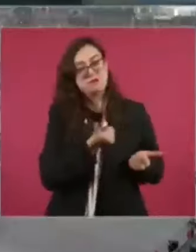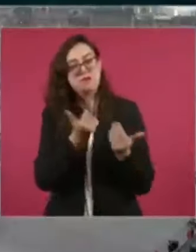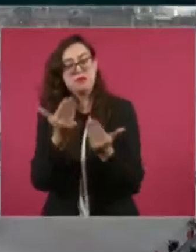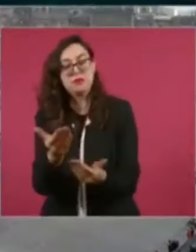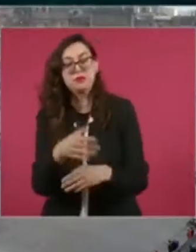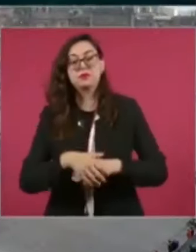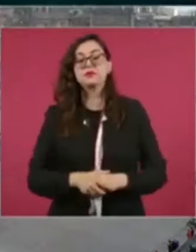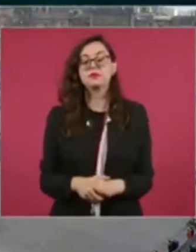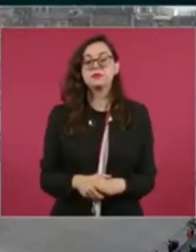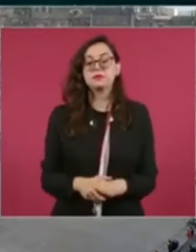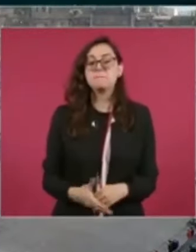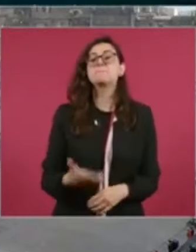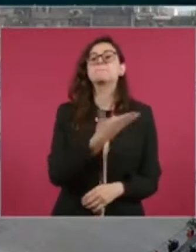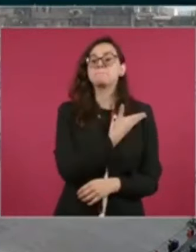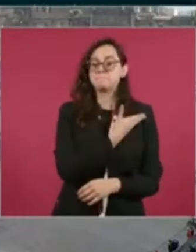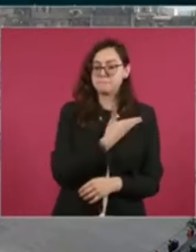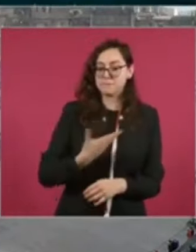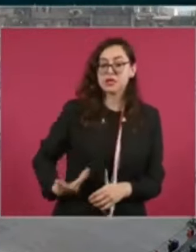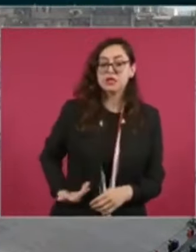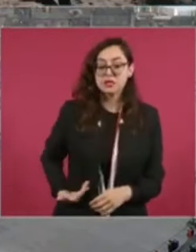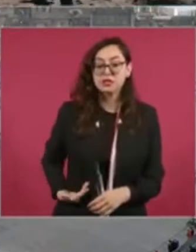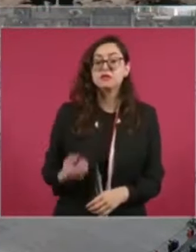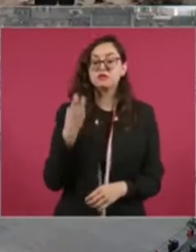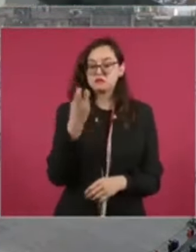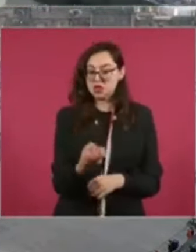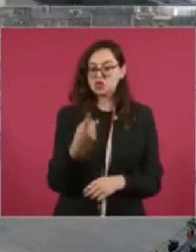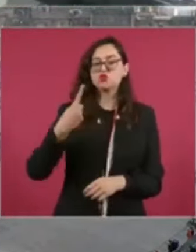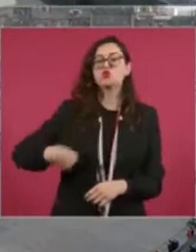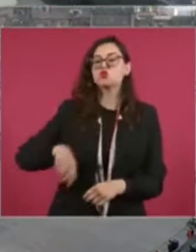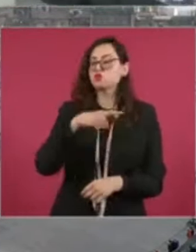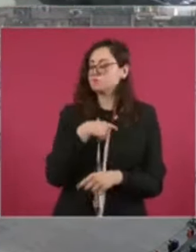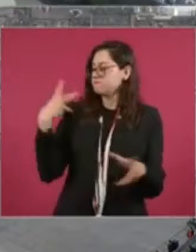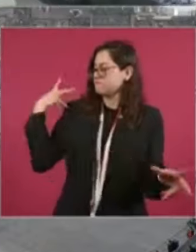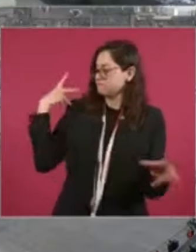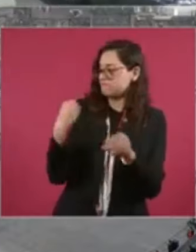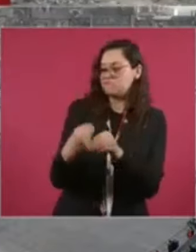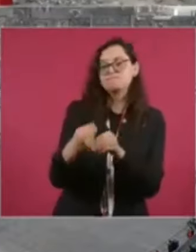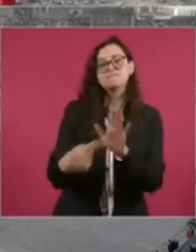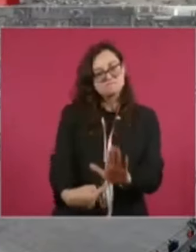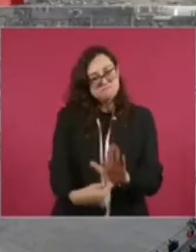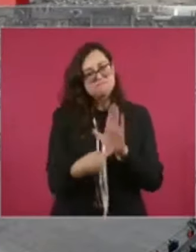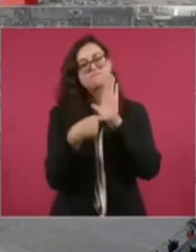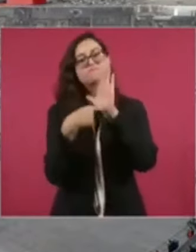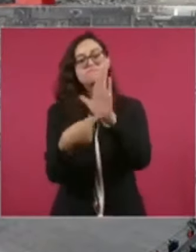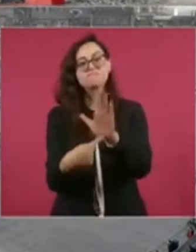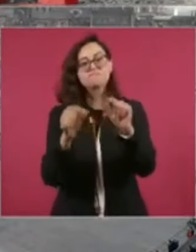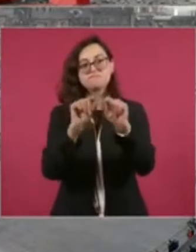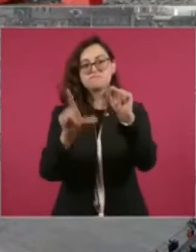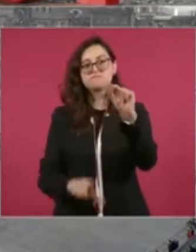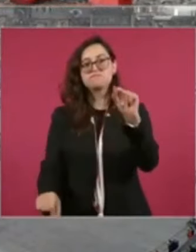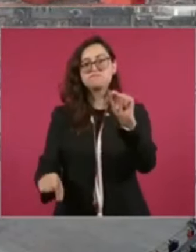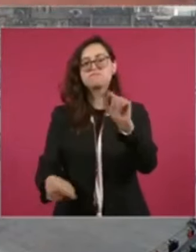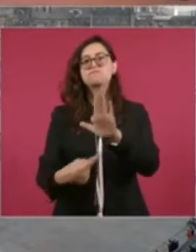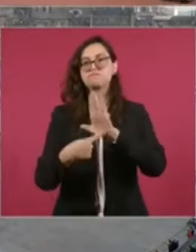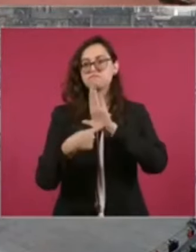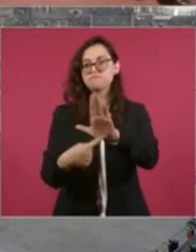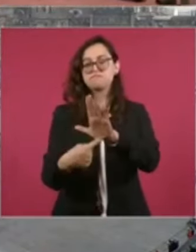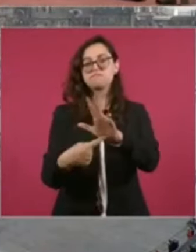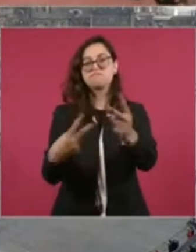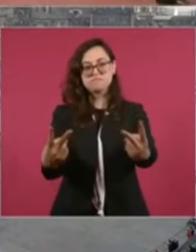Señor presidente, así rendimos cuenta a la nación. Hemos dejado el corazón en cada uno de